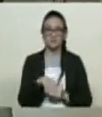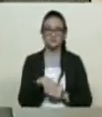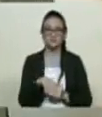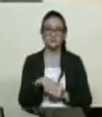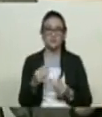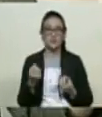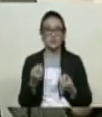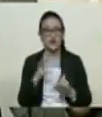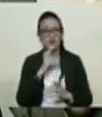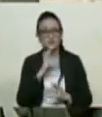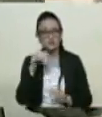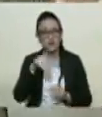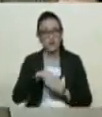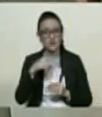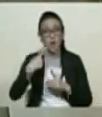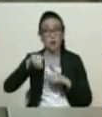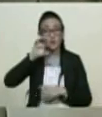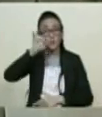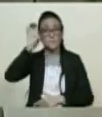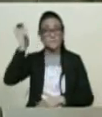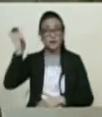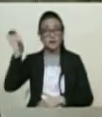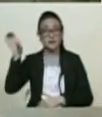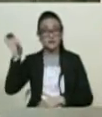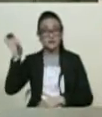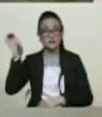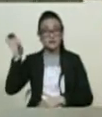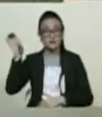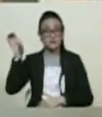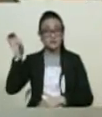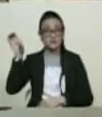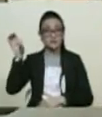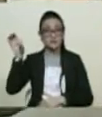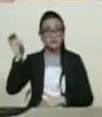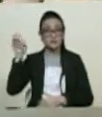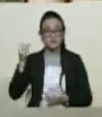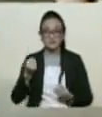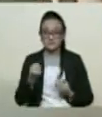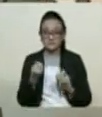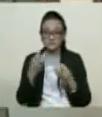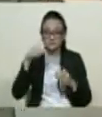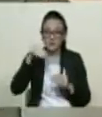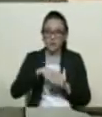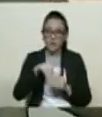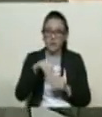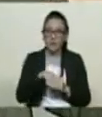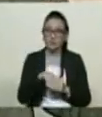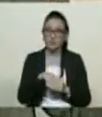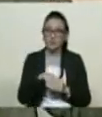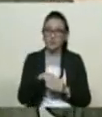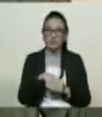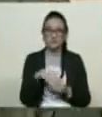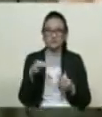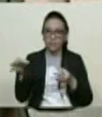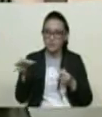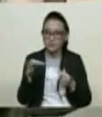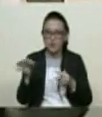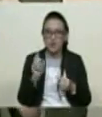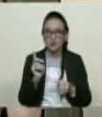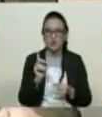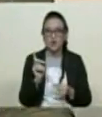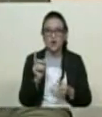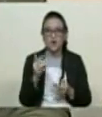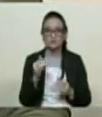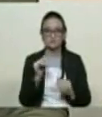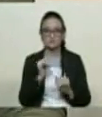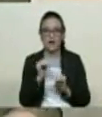resultados electorales en otros países, lo dan con, no contando votos, sino a través de ExitPol o por a